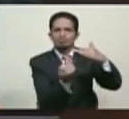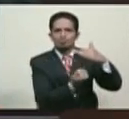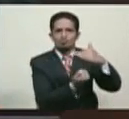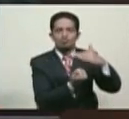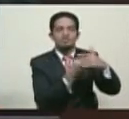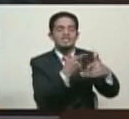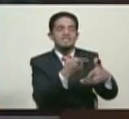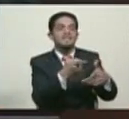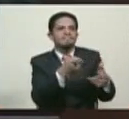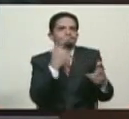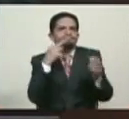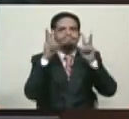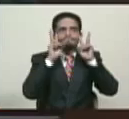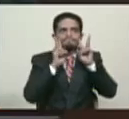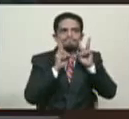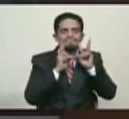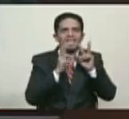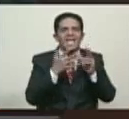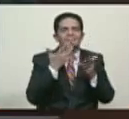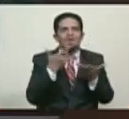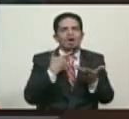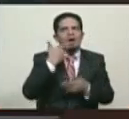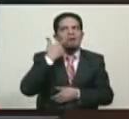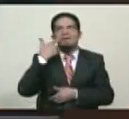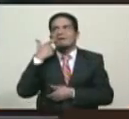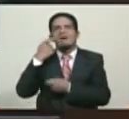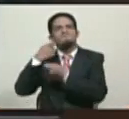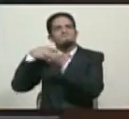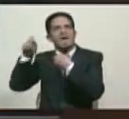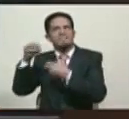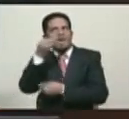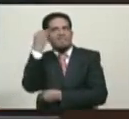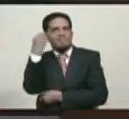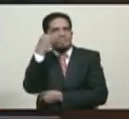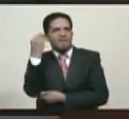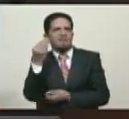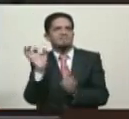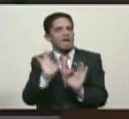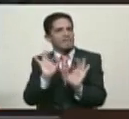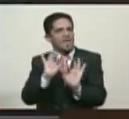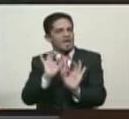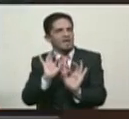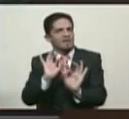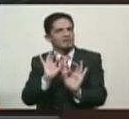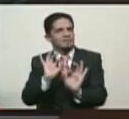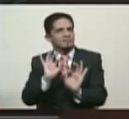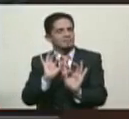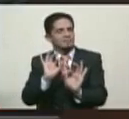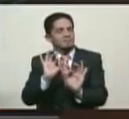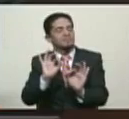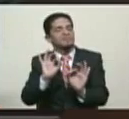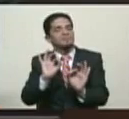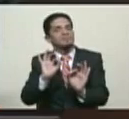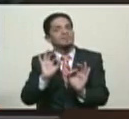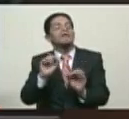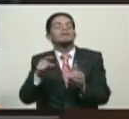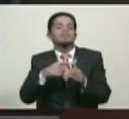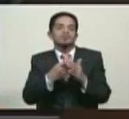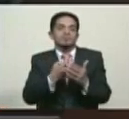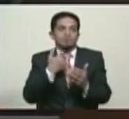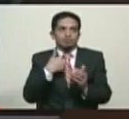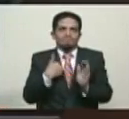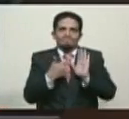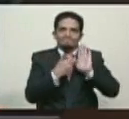no venderse a la primera aventura desvergonzada que se les ofrezca. Es por esto que me sirvo expresar